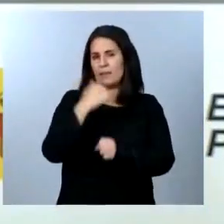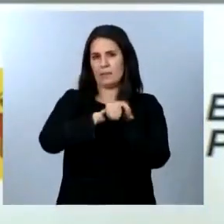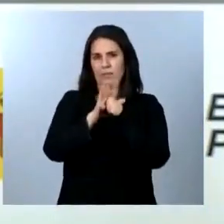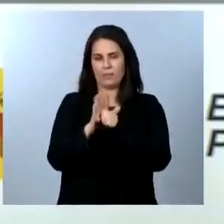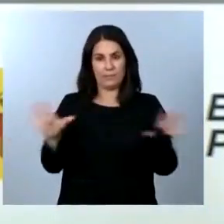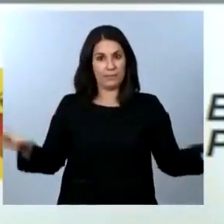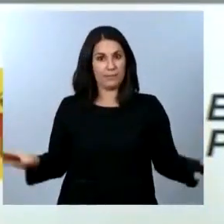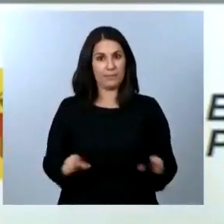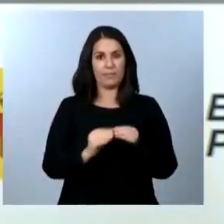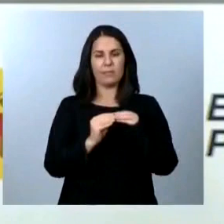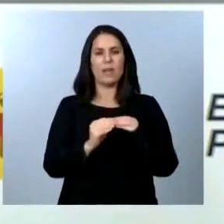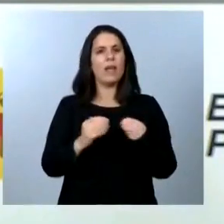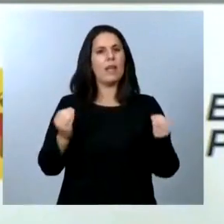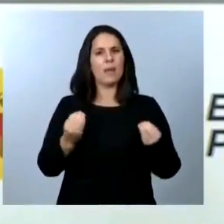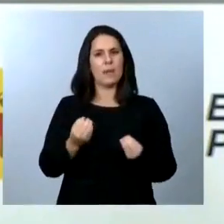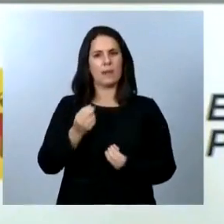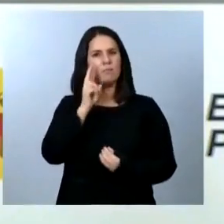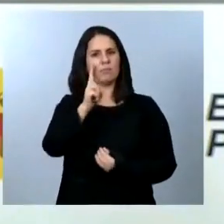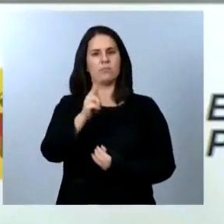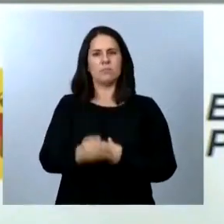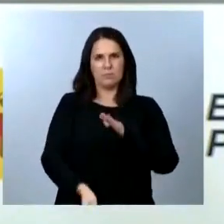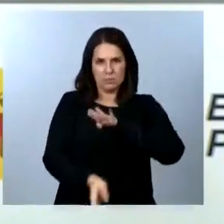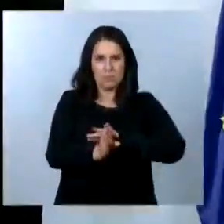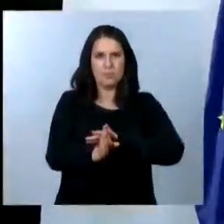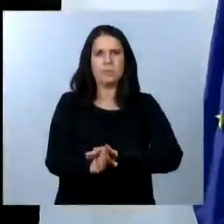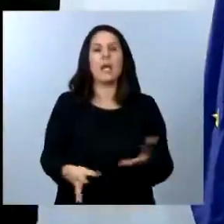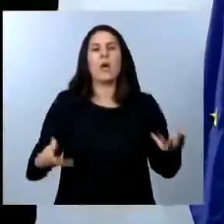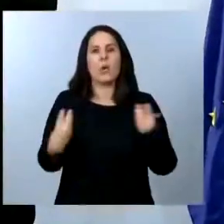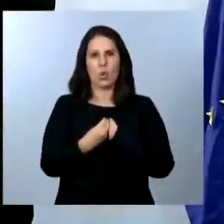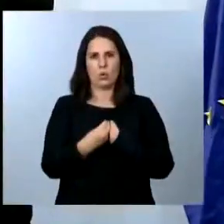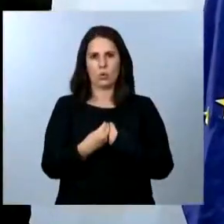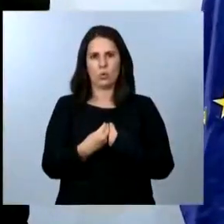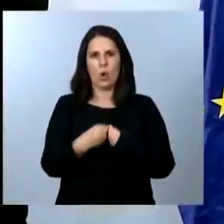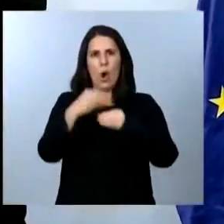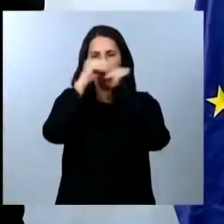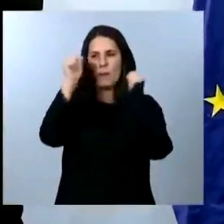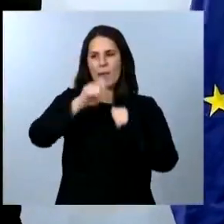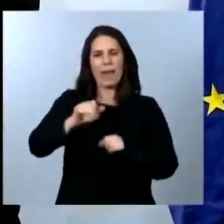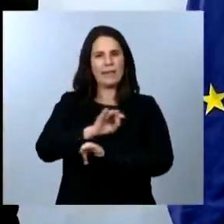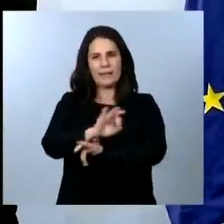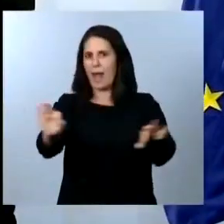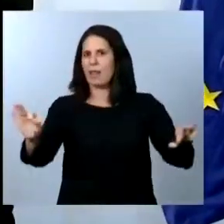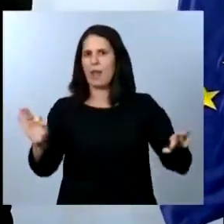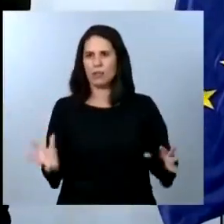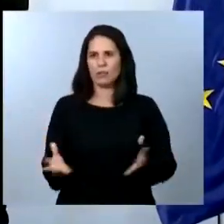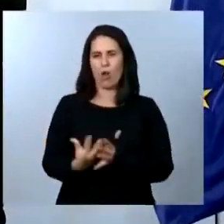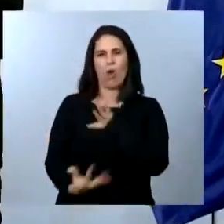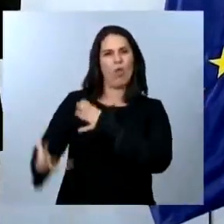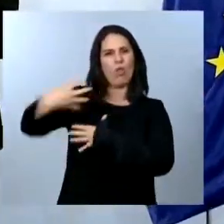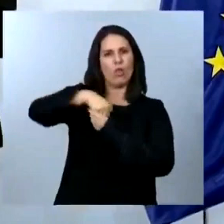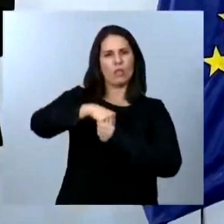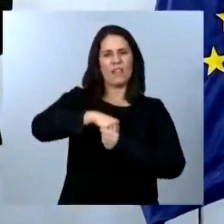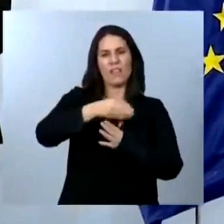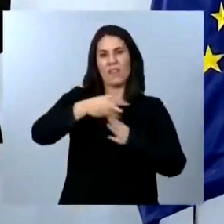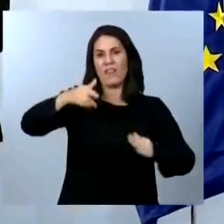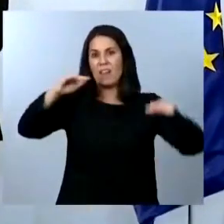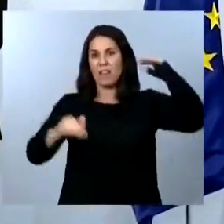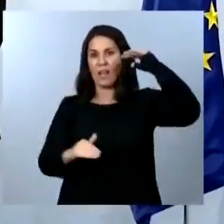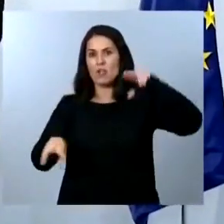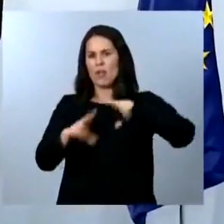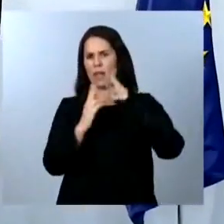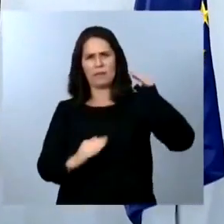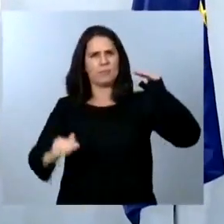ímpetu hacia adelante y salir además juntos, sin dejar a nadie atrás, reduciendo las diferencias sociales, garantizando la cohesión social